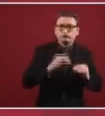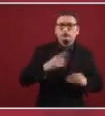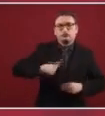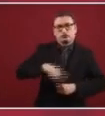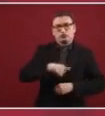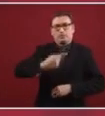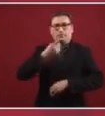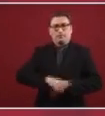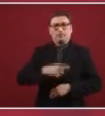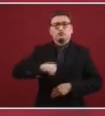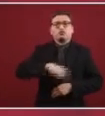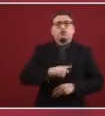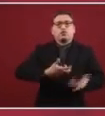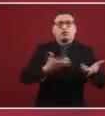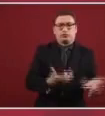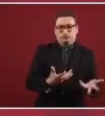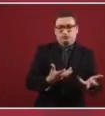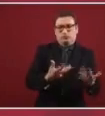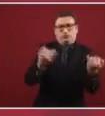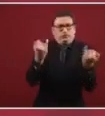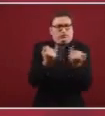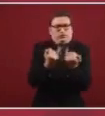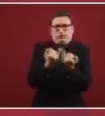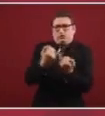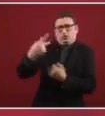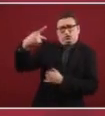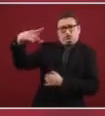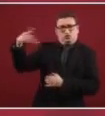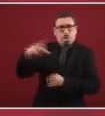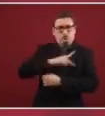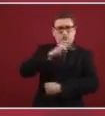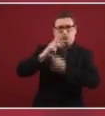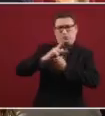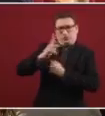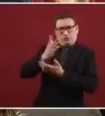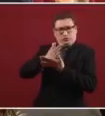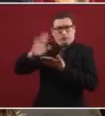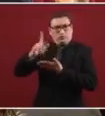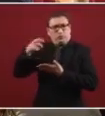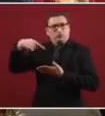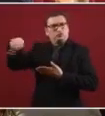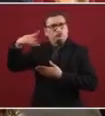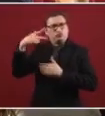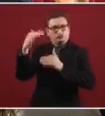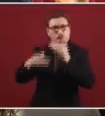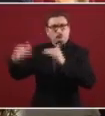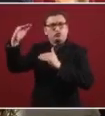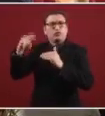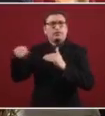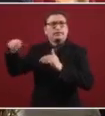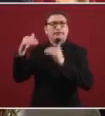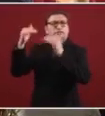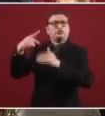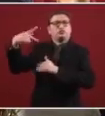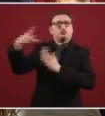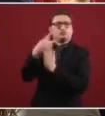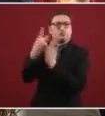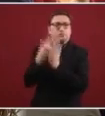como también ellos de manera soberana deciden sus políticas.